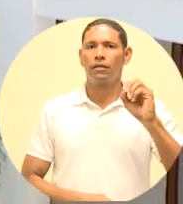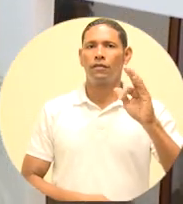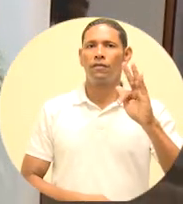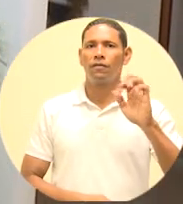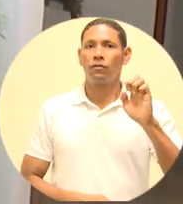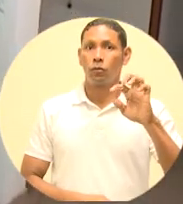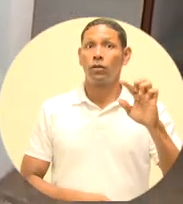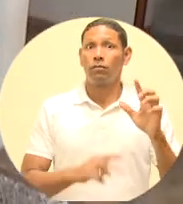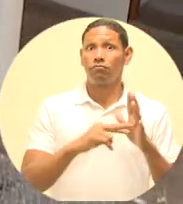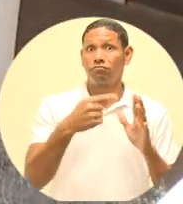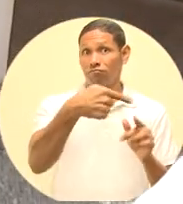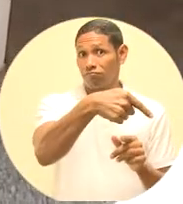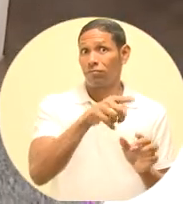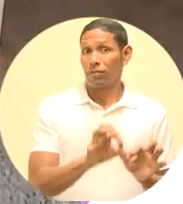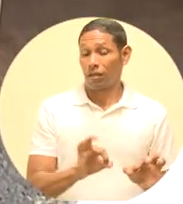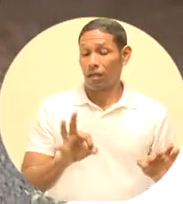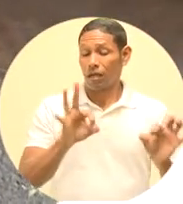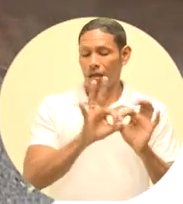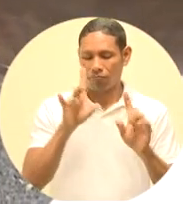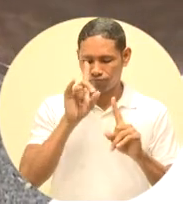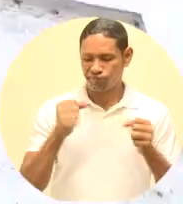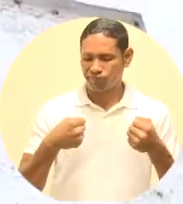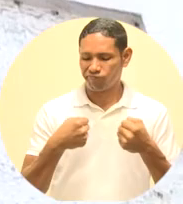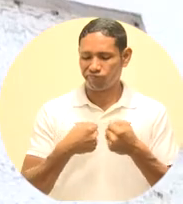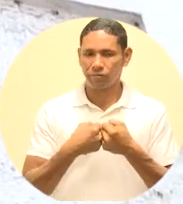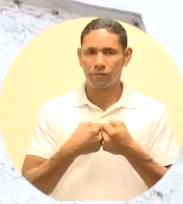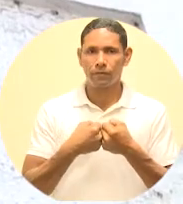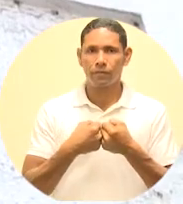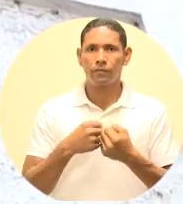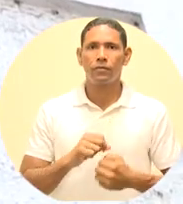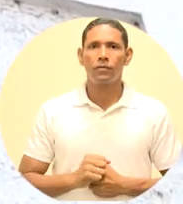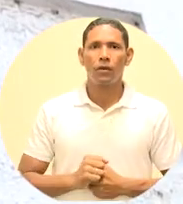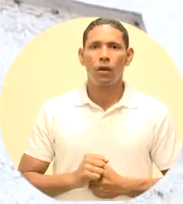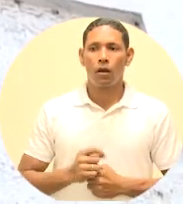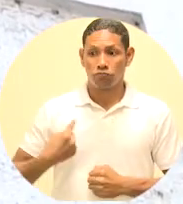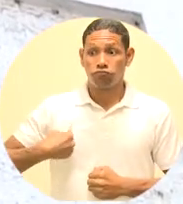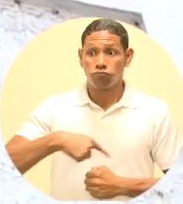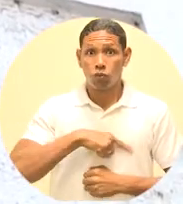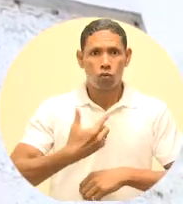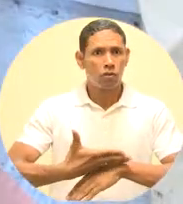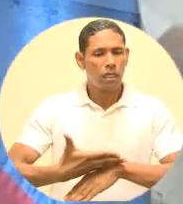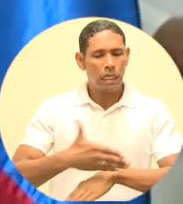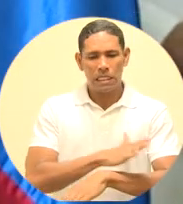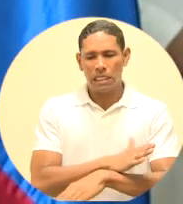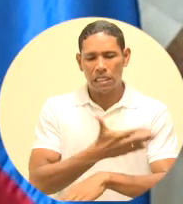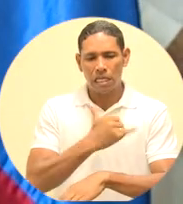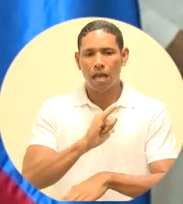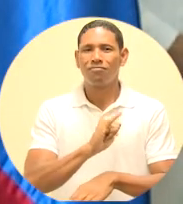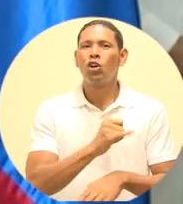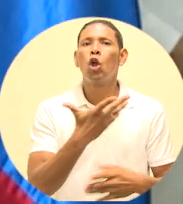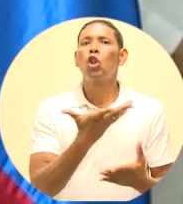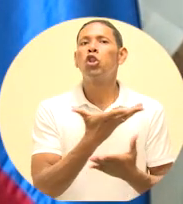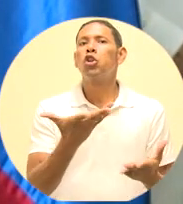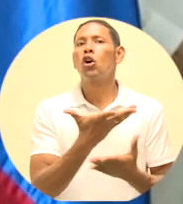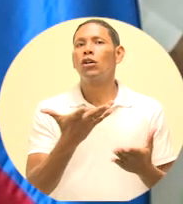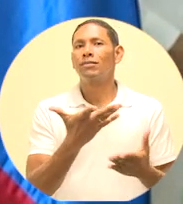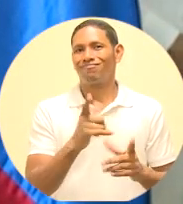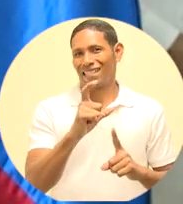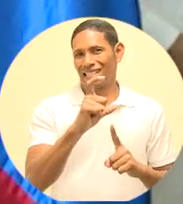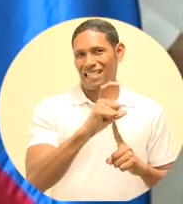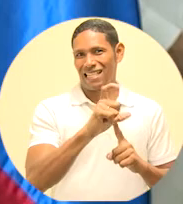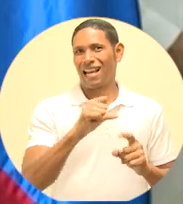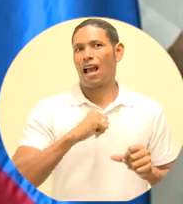Formación Técnica Profesional Humberto Velázquez García, Infotep. Nosotros ya tenemos sede en Ciénaga, es el